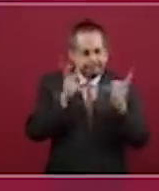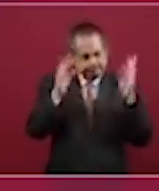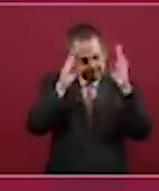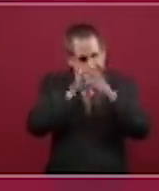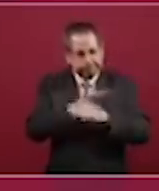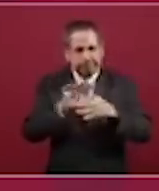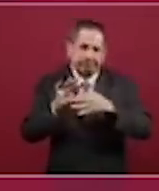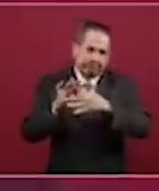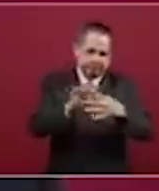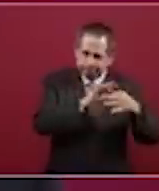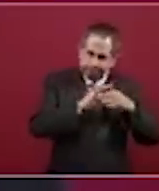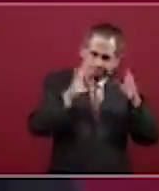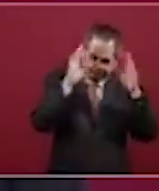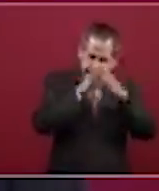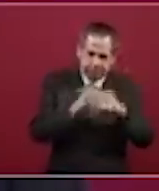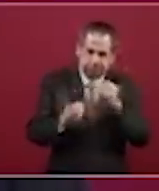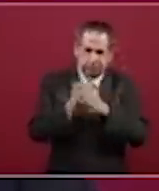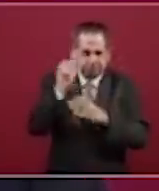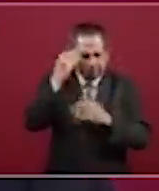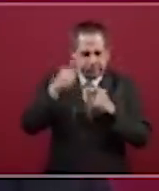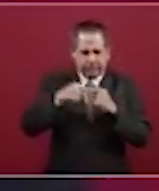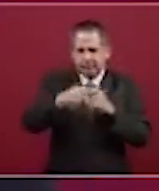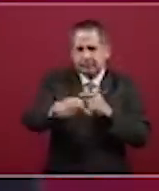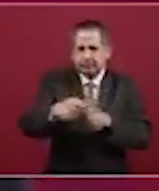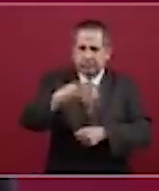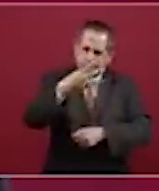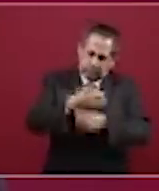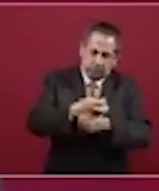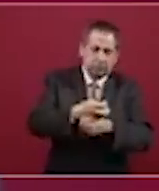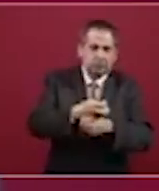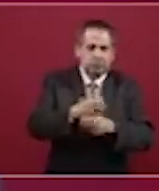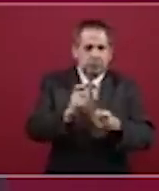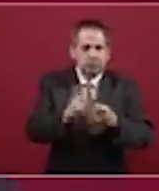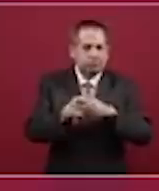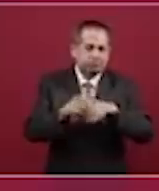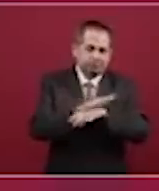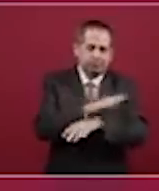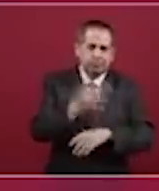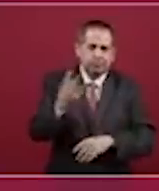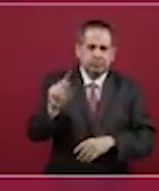reconciliarnos. Es una etapa nueva. La cuarta